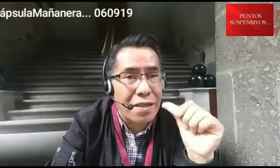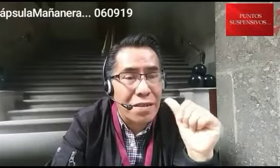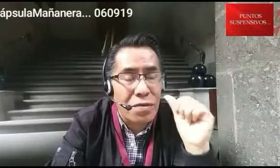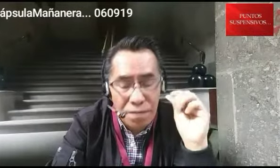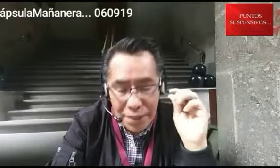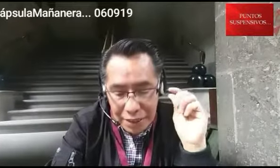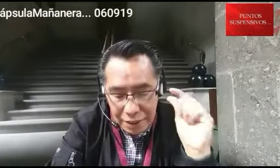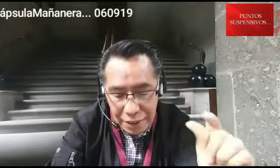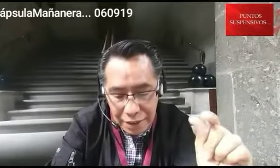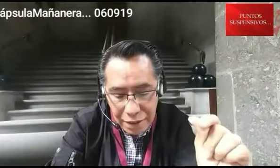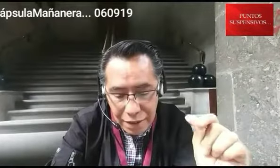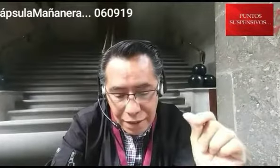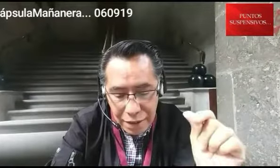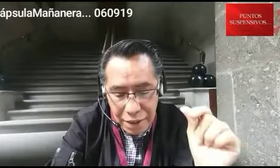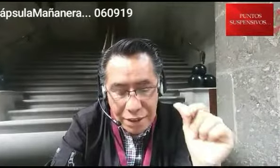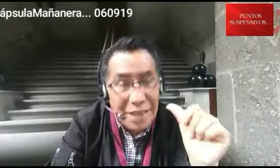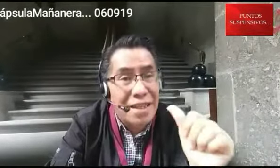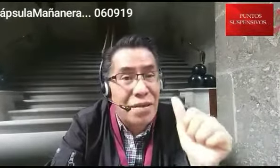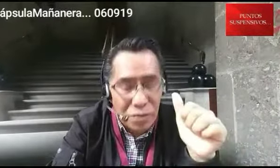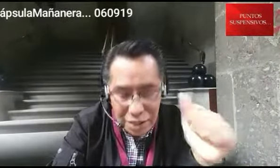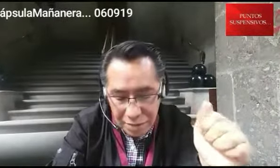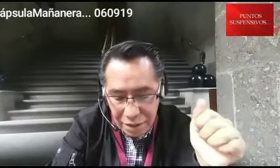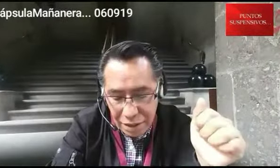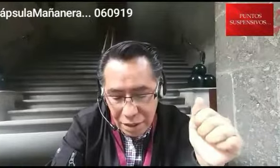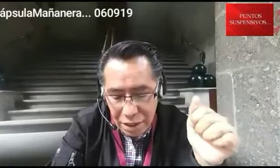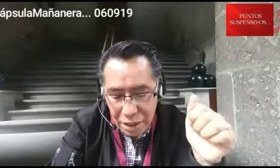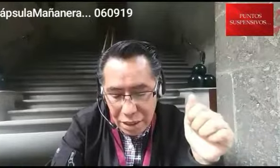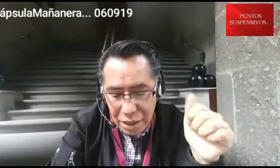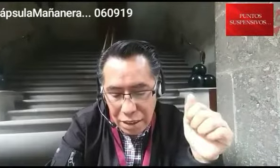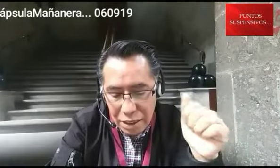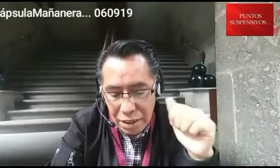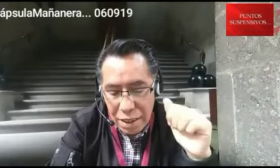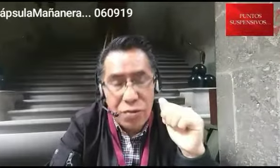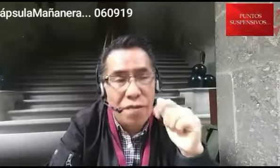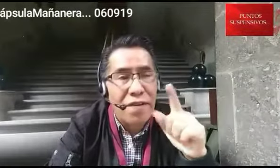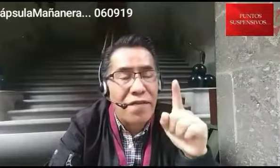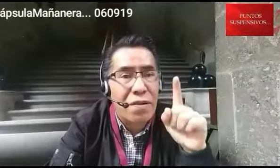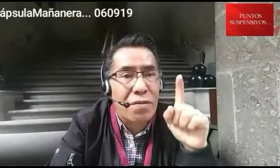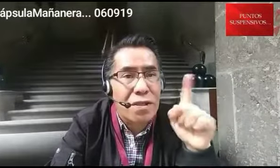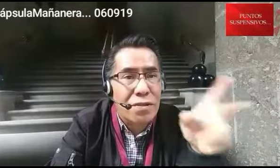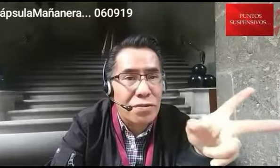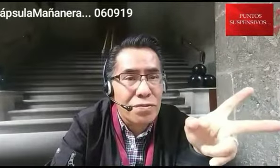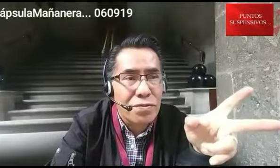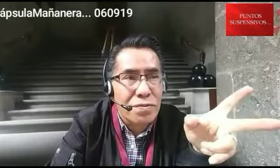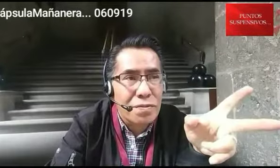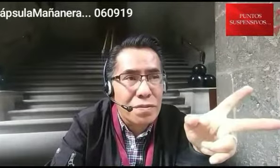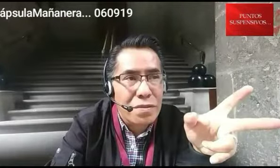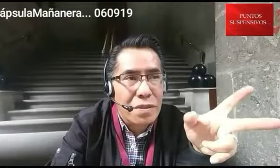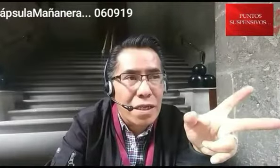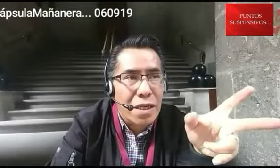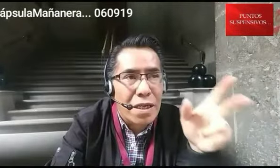él le interesa convertir en delito grave la doble